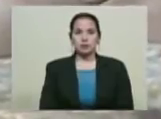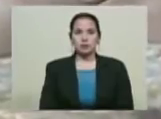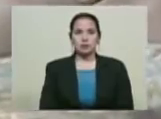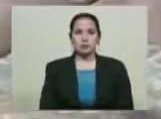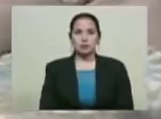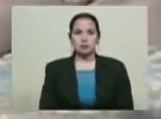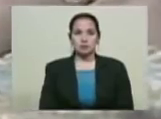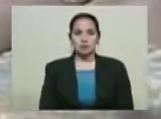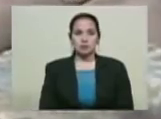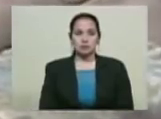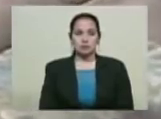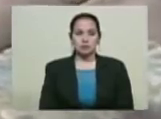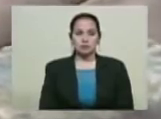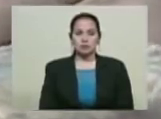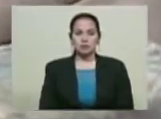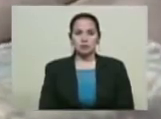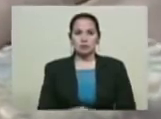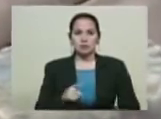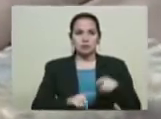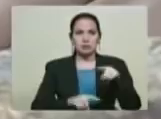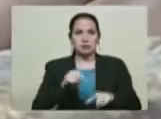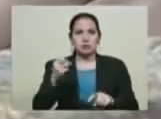Aprobado Fondo Independencia.